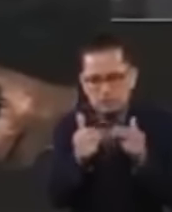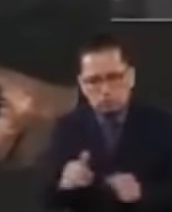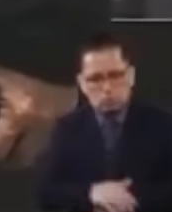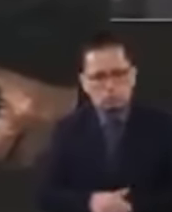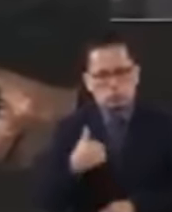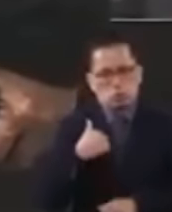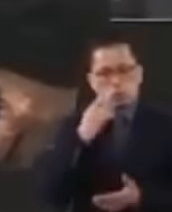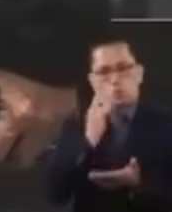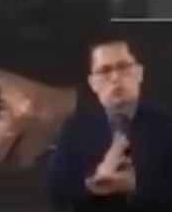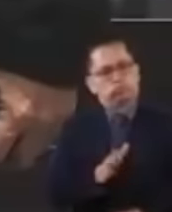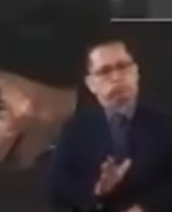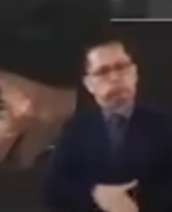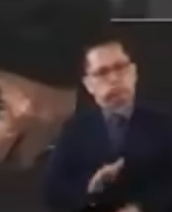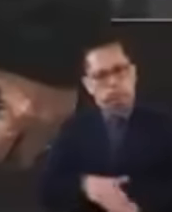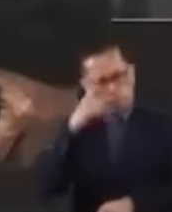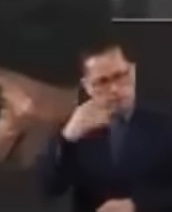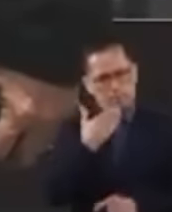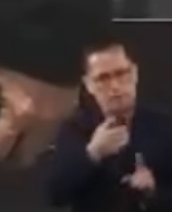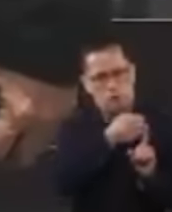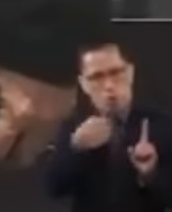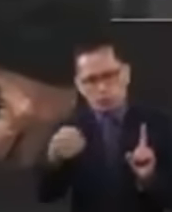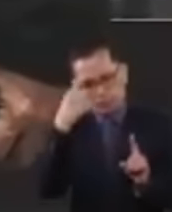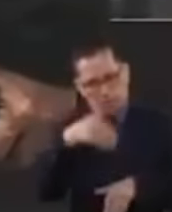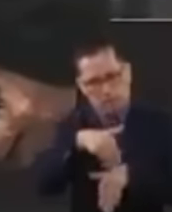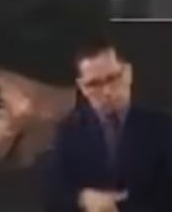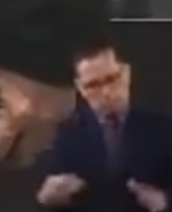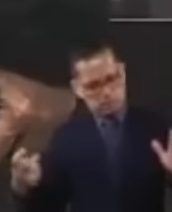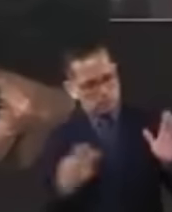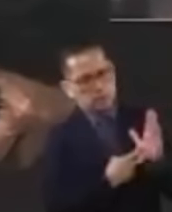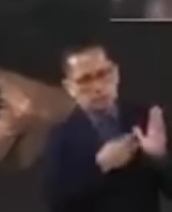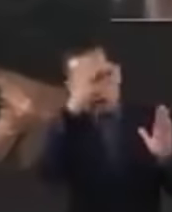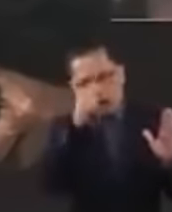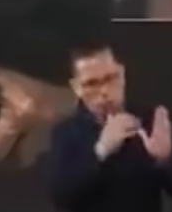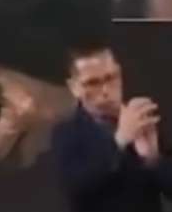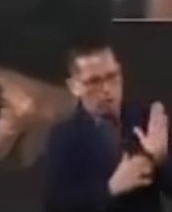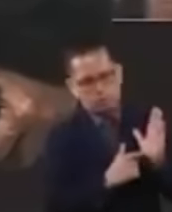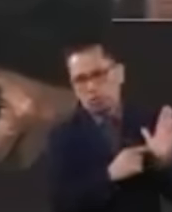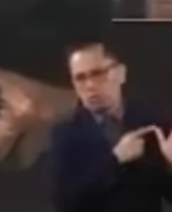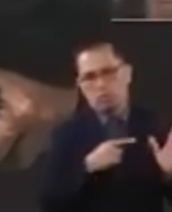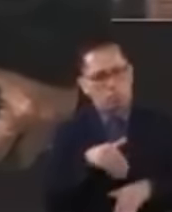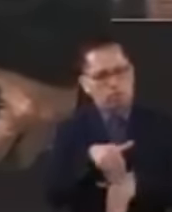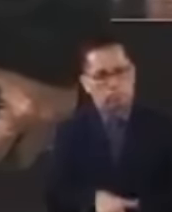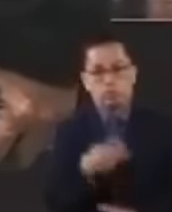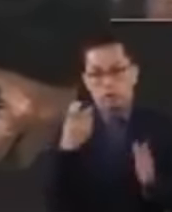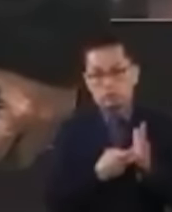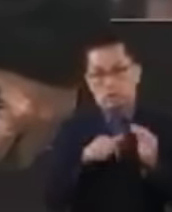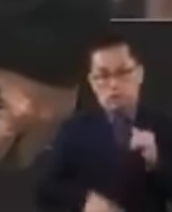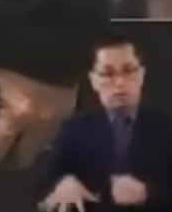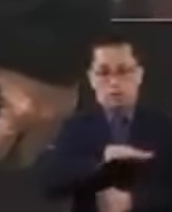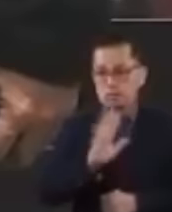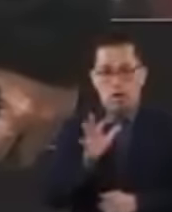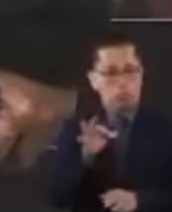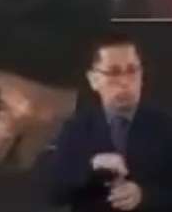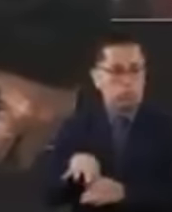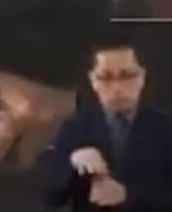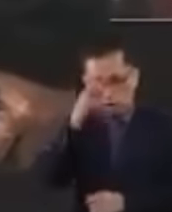un llamado al orden y al acuerdo preestablecido por la Junta de Coordinación Política y votada por este Pleno. Se le suplica a